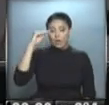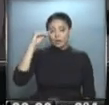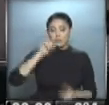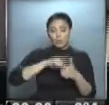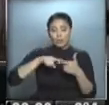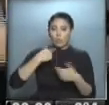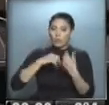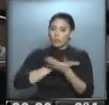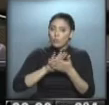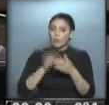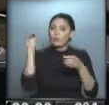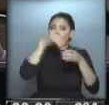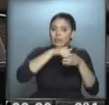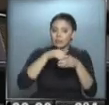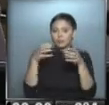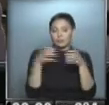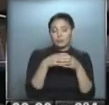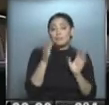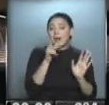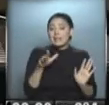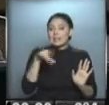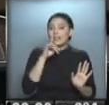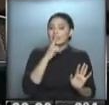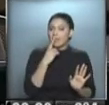Teófilo Gutiérrez. Así que me parece que este capítulo